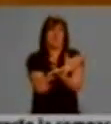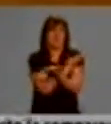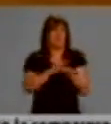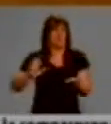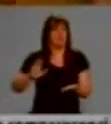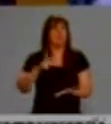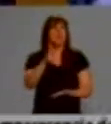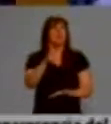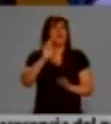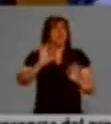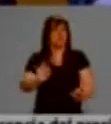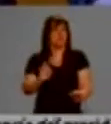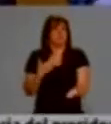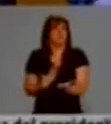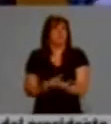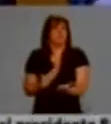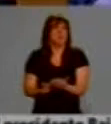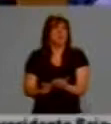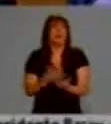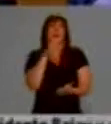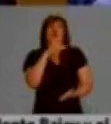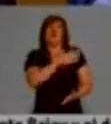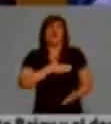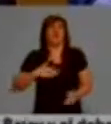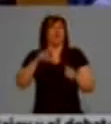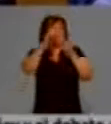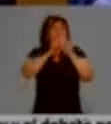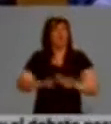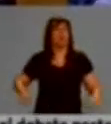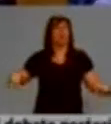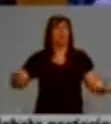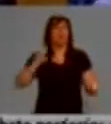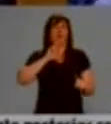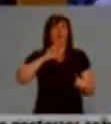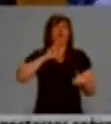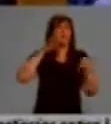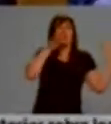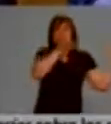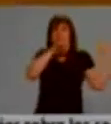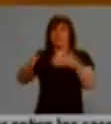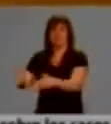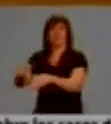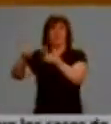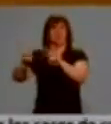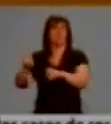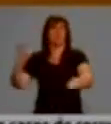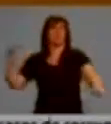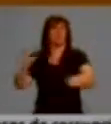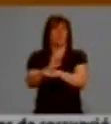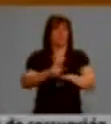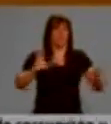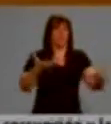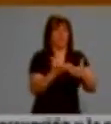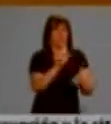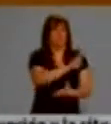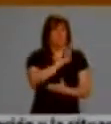Esos son los hechos que se quieren disimular poniendo el foco en la financiación del Partido